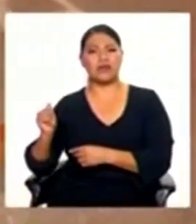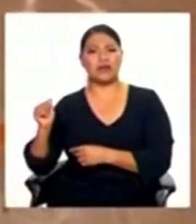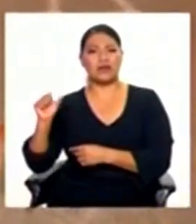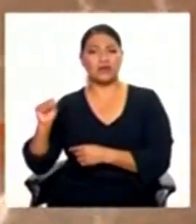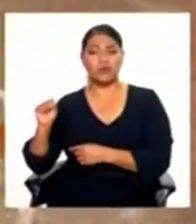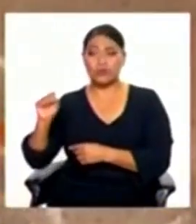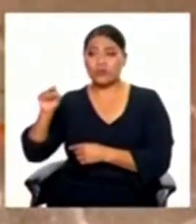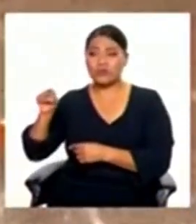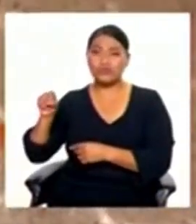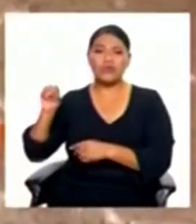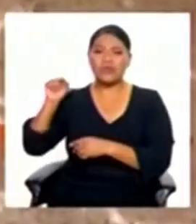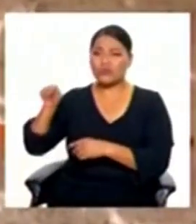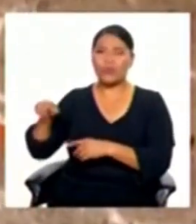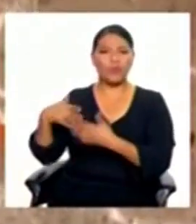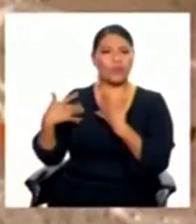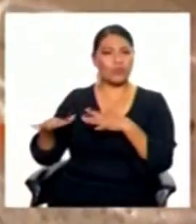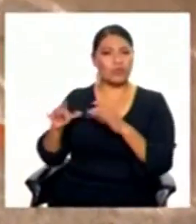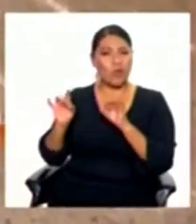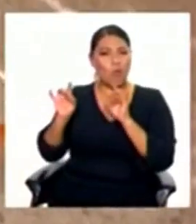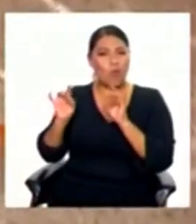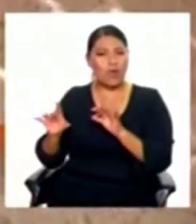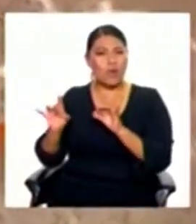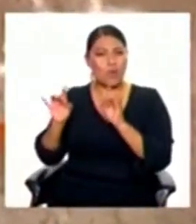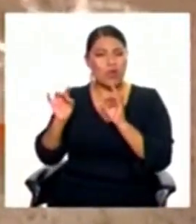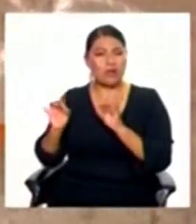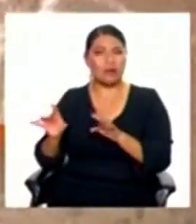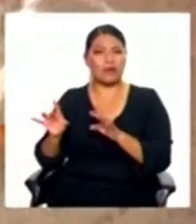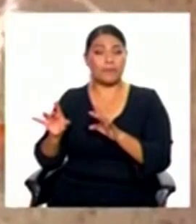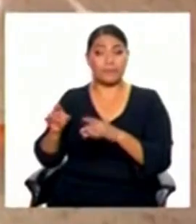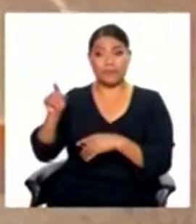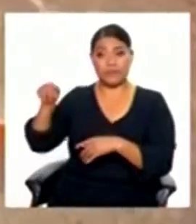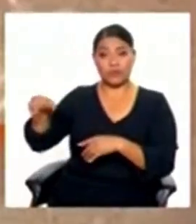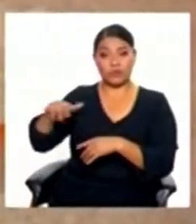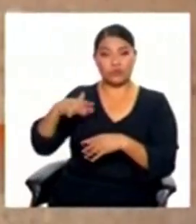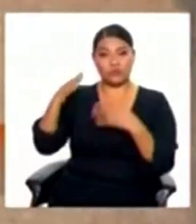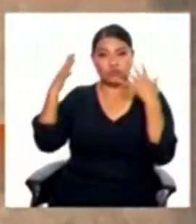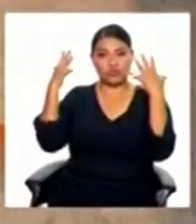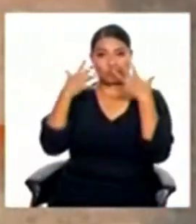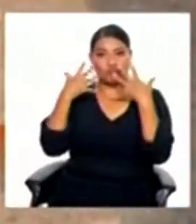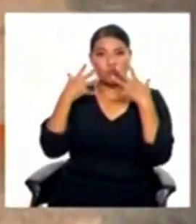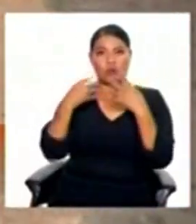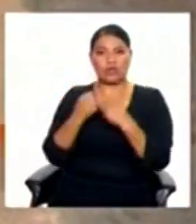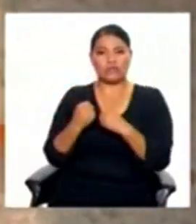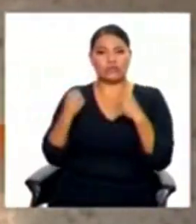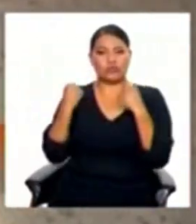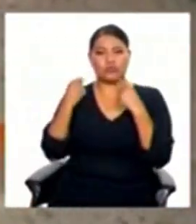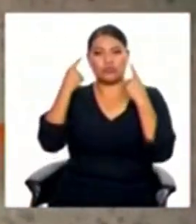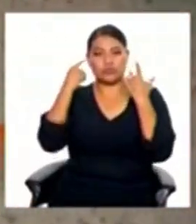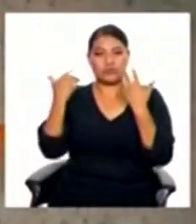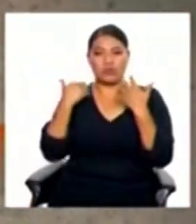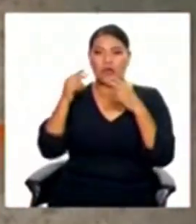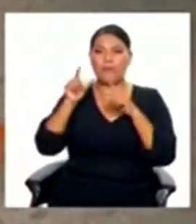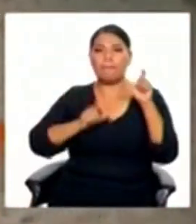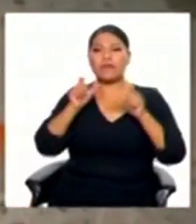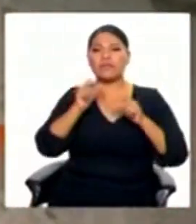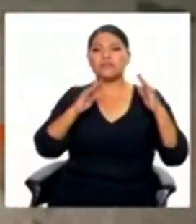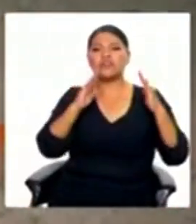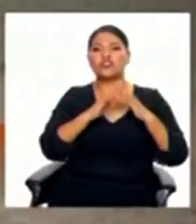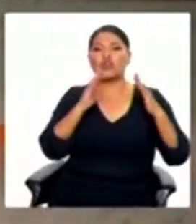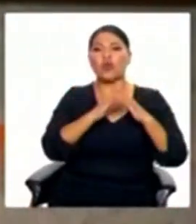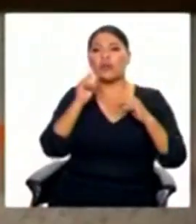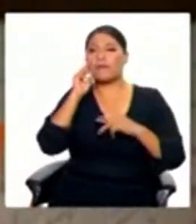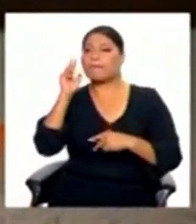violencia tremenda, terrible, que al vecino lo deja en shock, lo deja en trauma, realmente